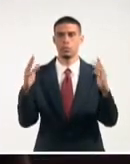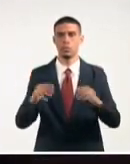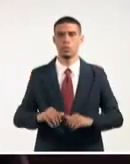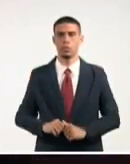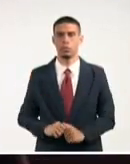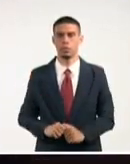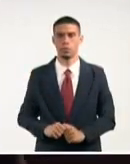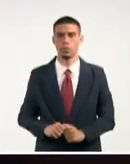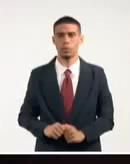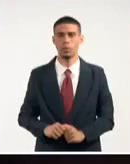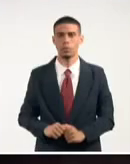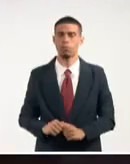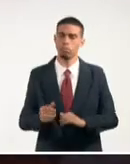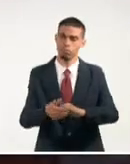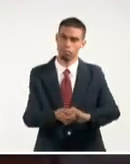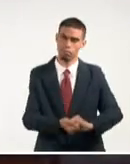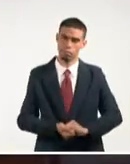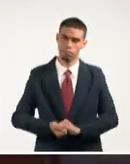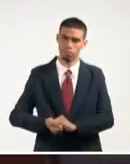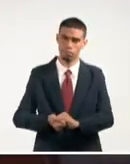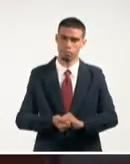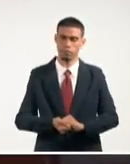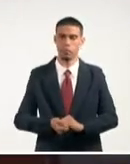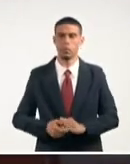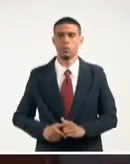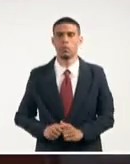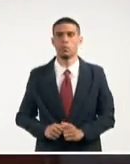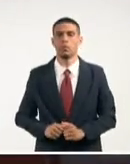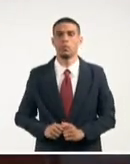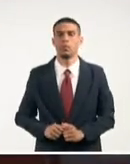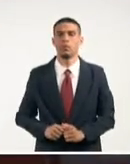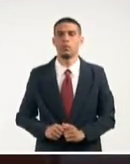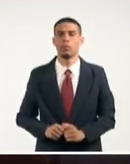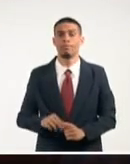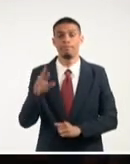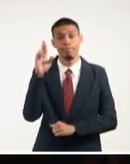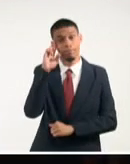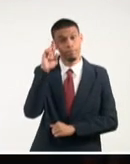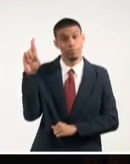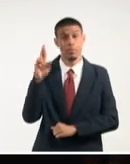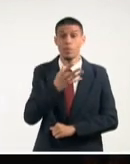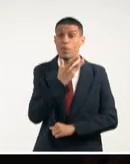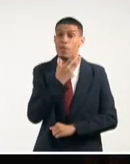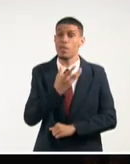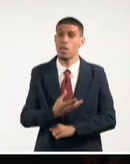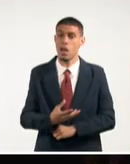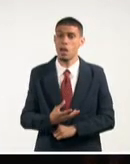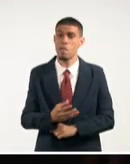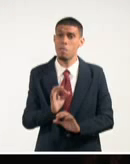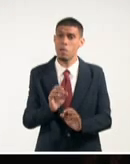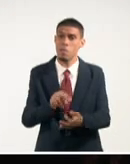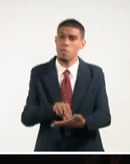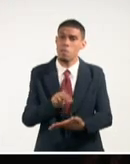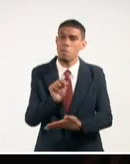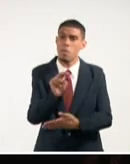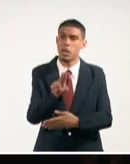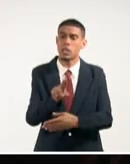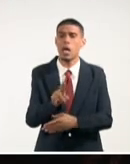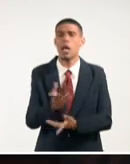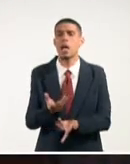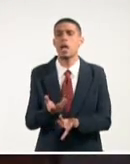Queridos compatriotas, como afirmó el comandante en jefe en su mensaje,